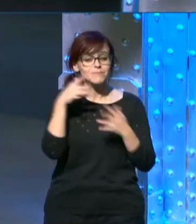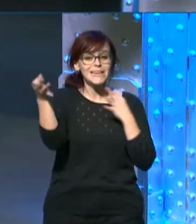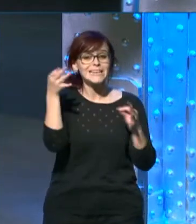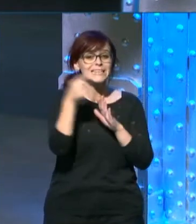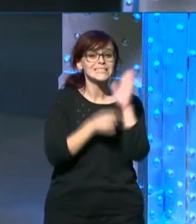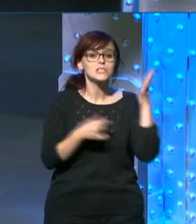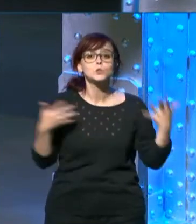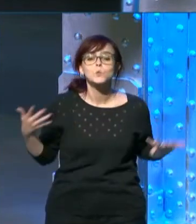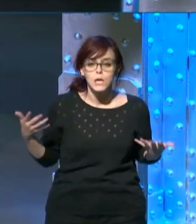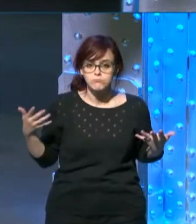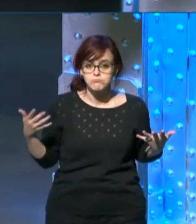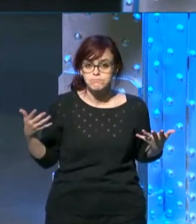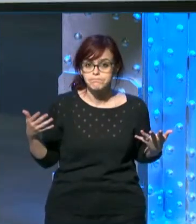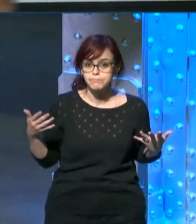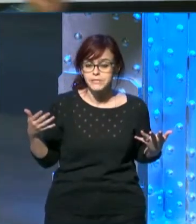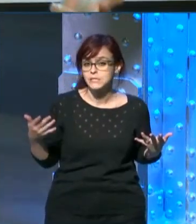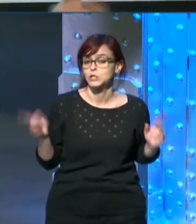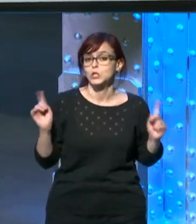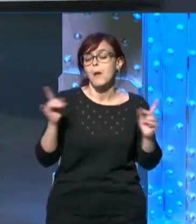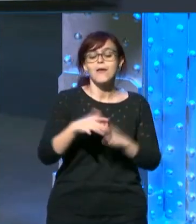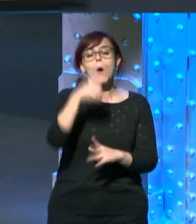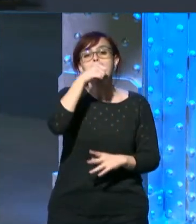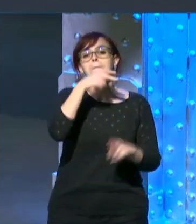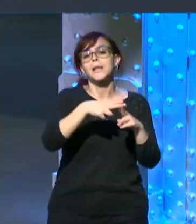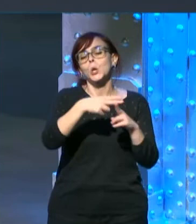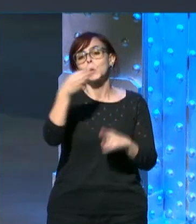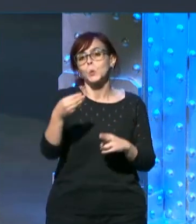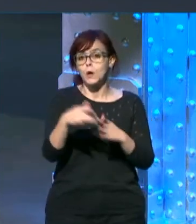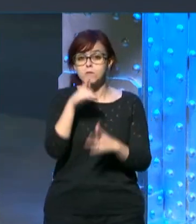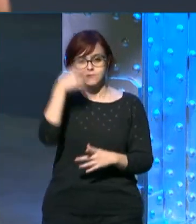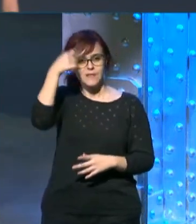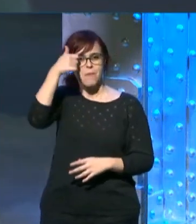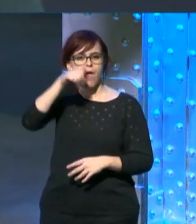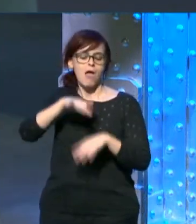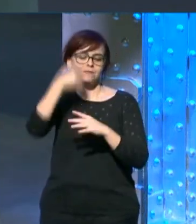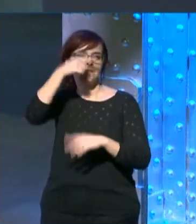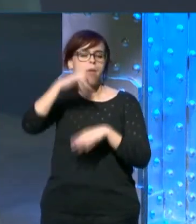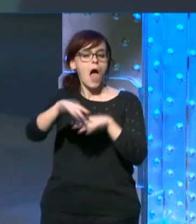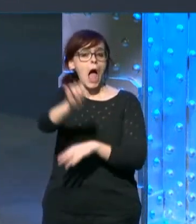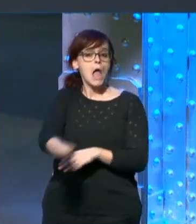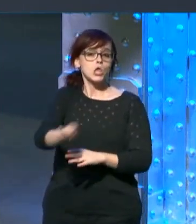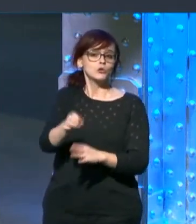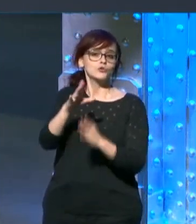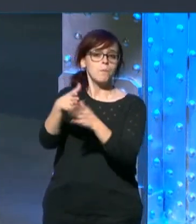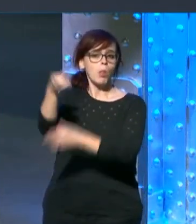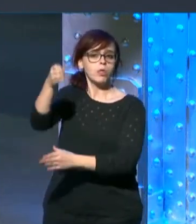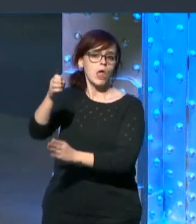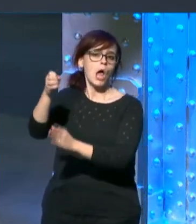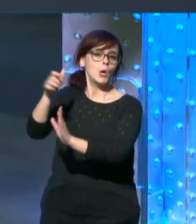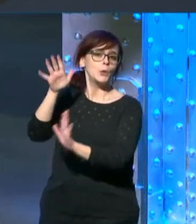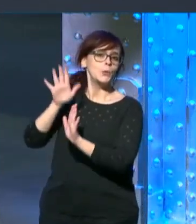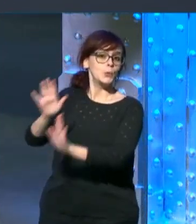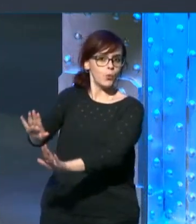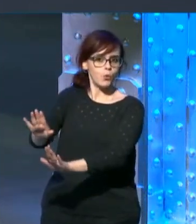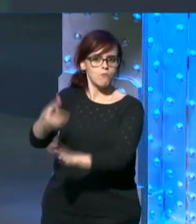requisitos, pues la verdad es que no son como el buen vino, que mejoran con el tiempo. Los requisitos son un problema ahora y son